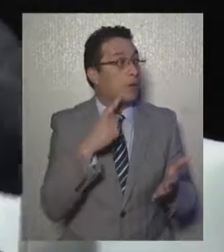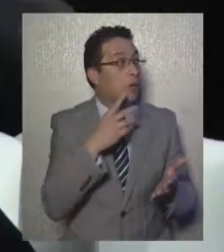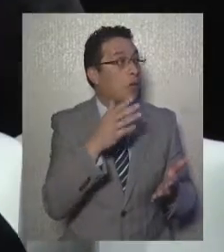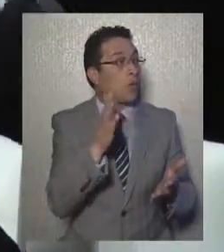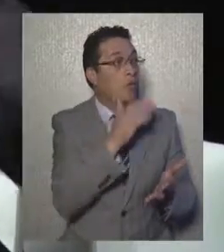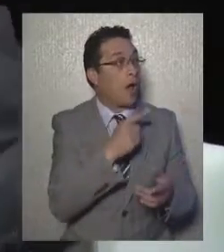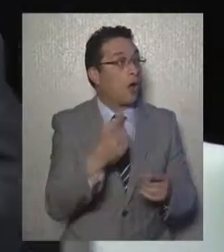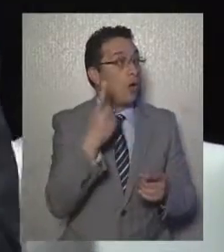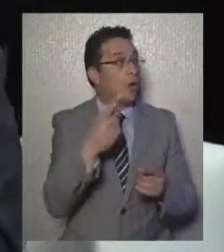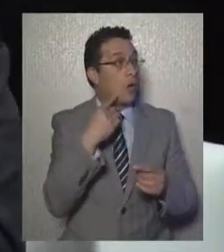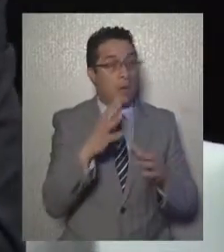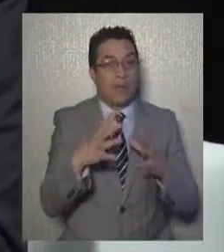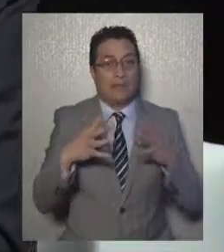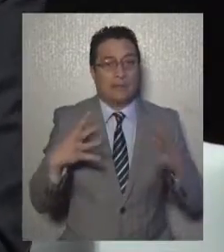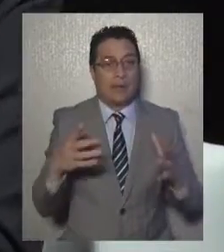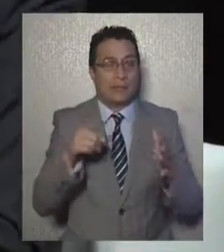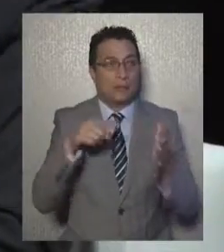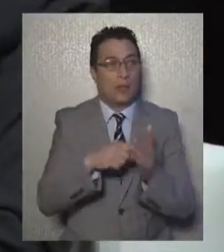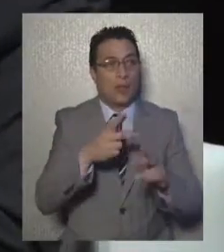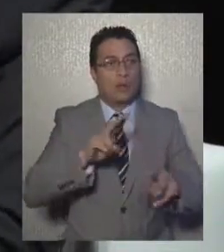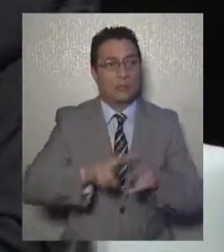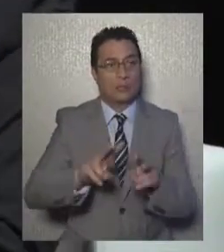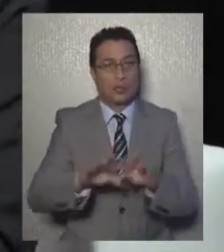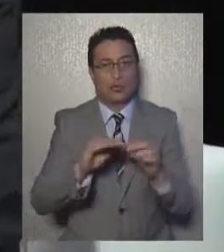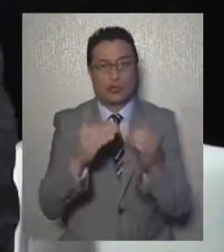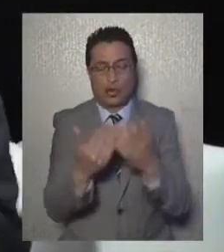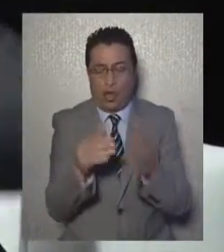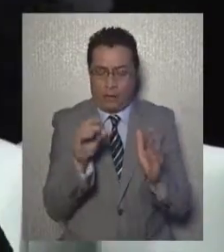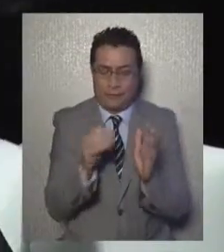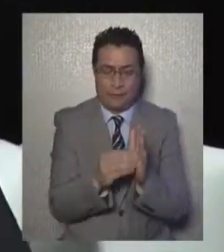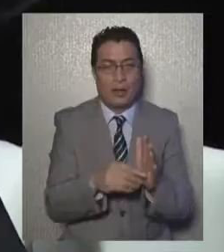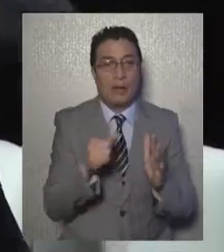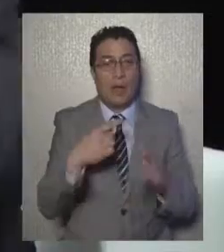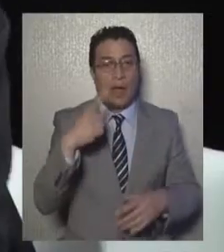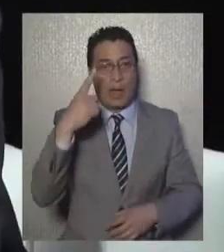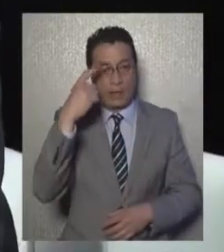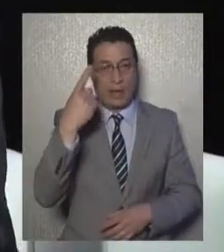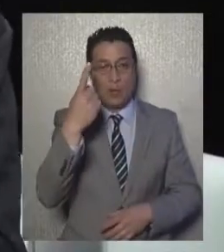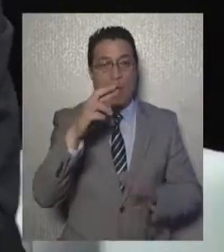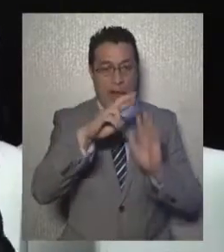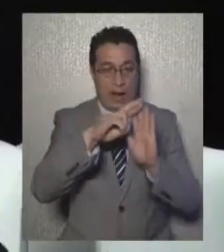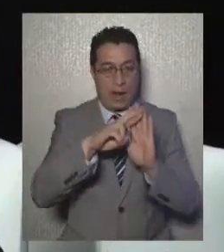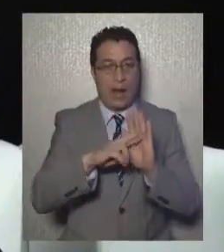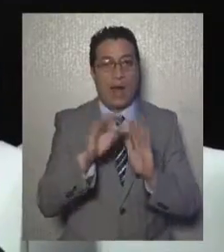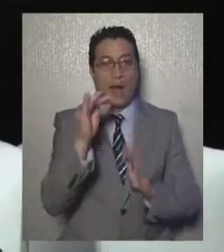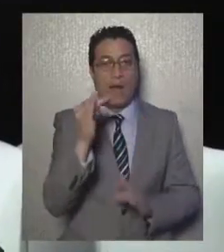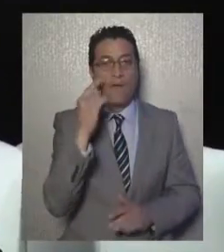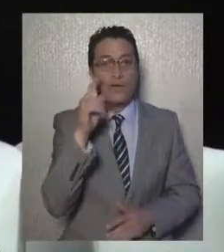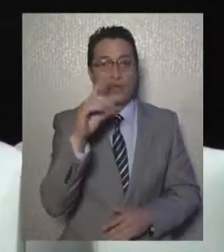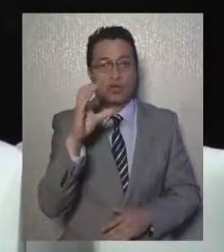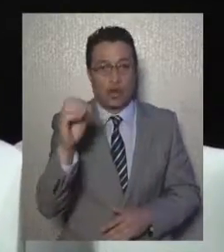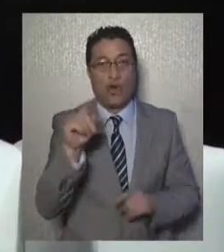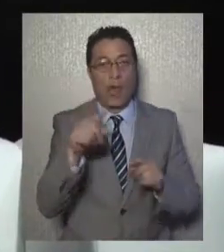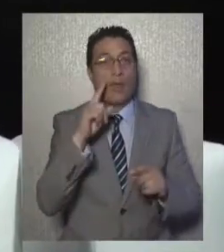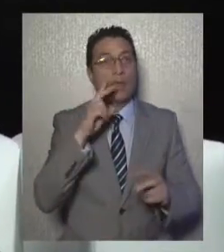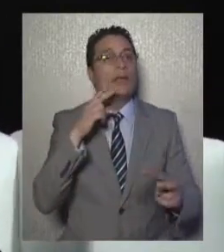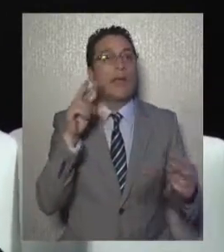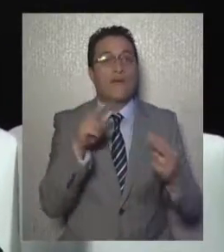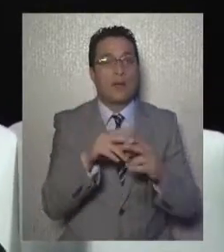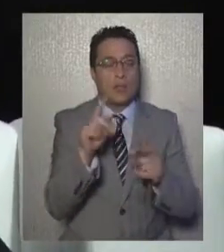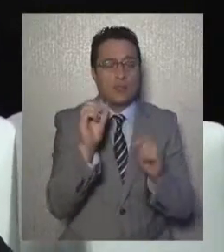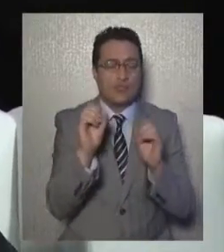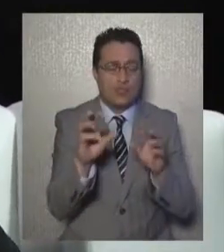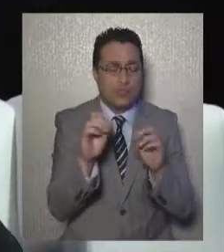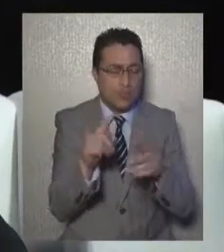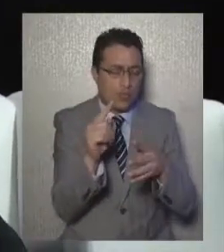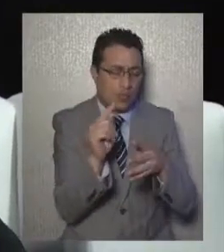Lamentablemente no hay una gran cosa. No se trata que alguien diga hagamos autónomo el Banco Central, creemos una regla fiscal. Esta cuestión tiene que ver con cientos y cientos